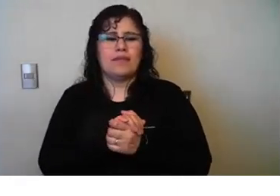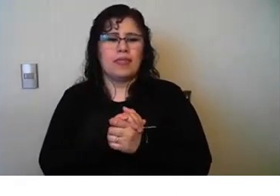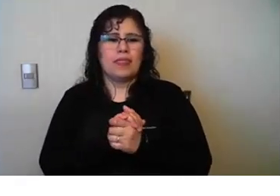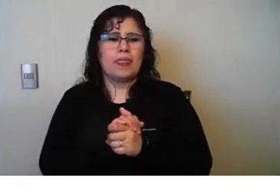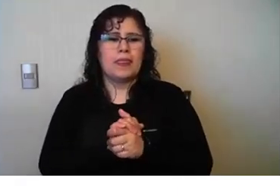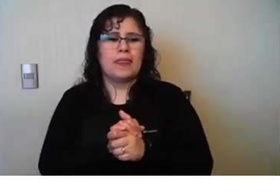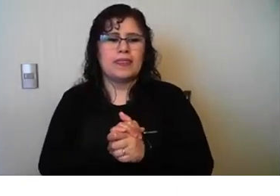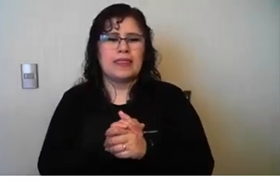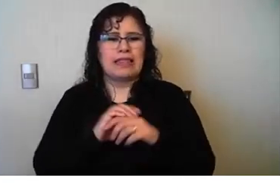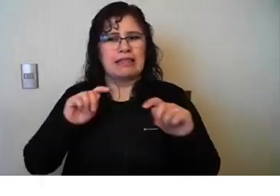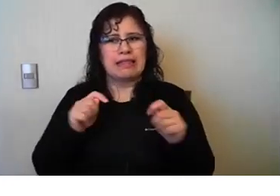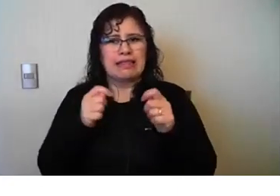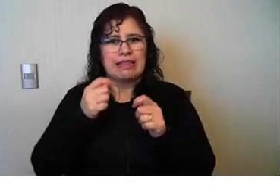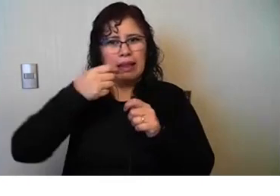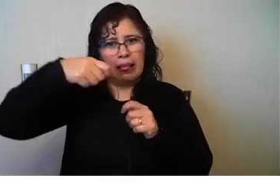ver.